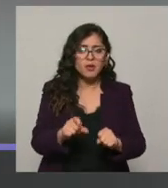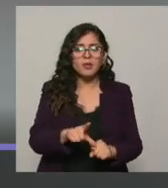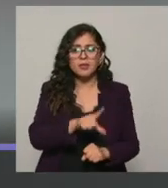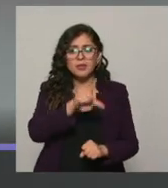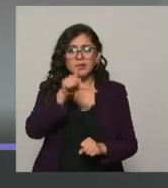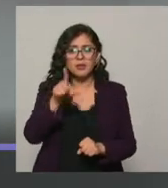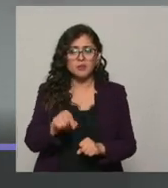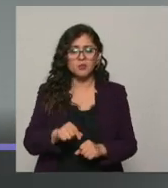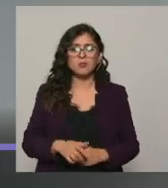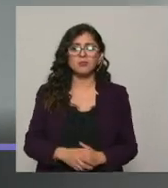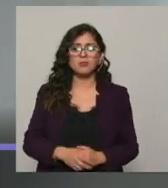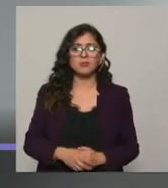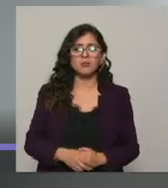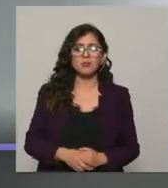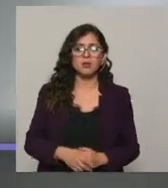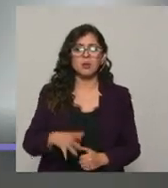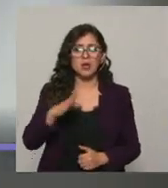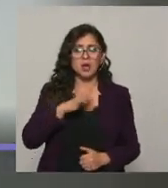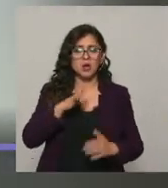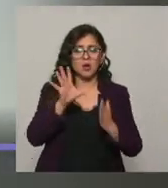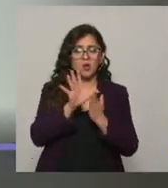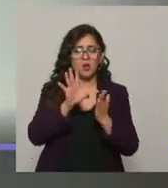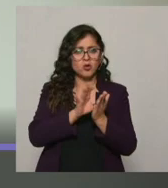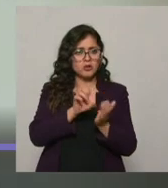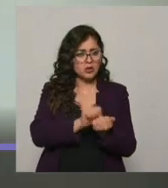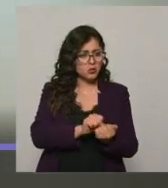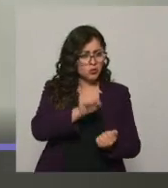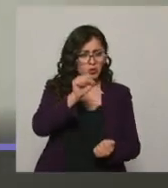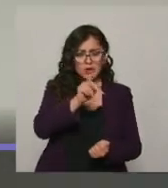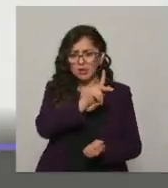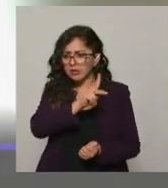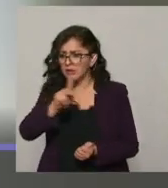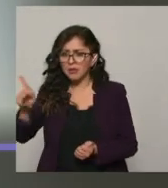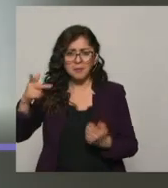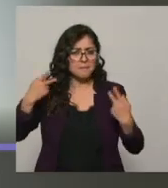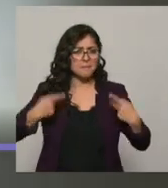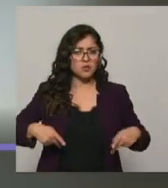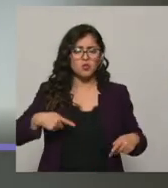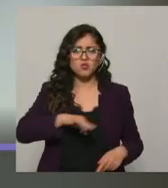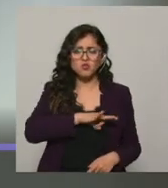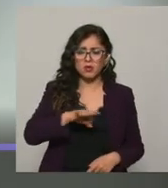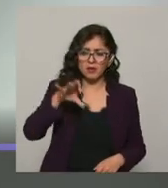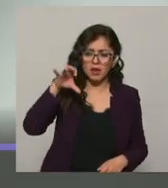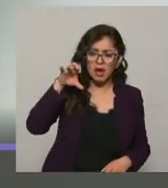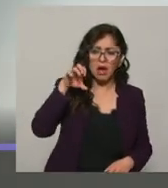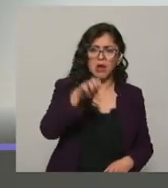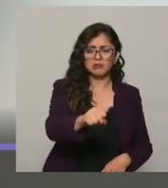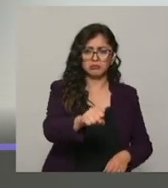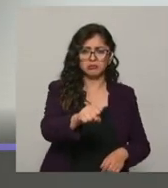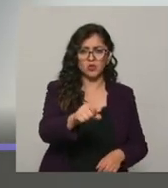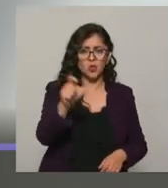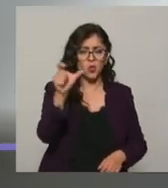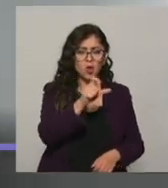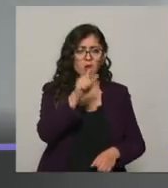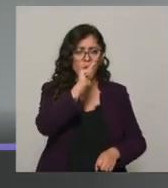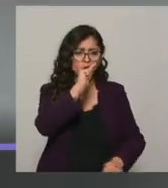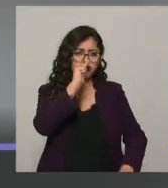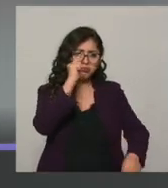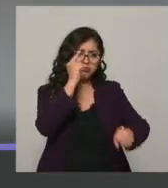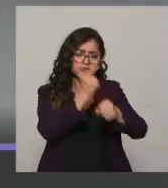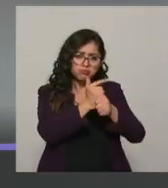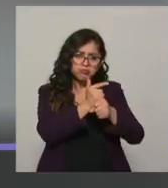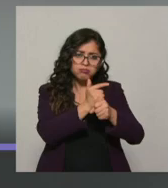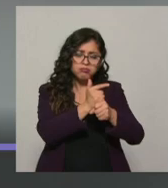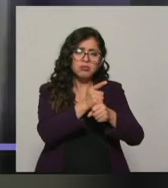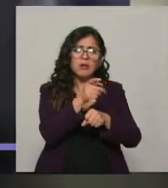hace como lo marca la Constitución, que cualquier persona puede detener a otra cuando sea